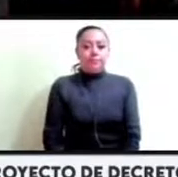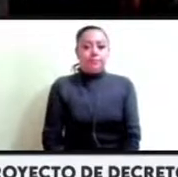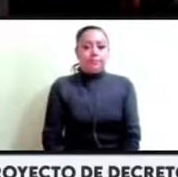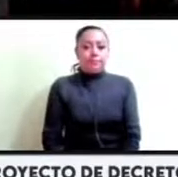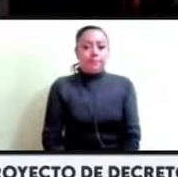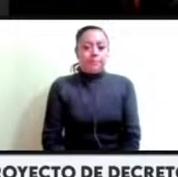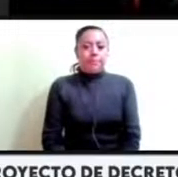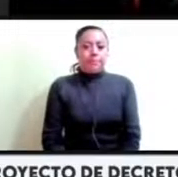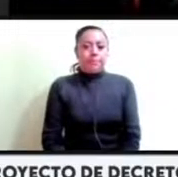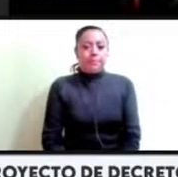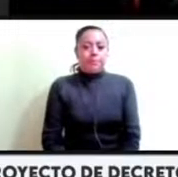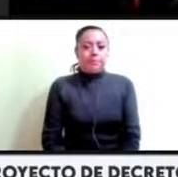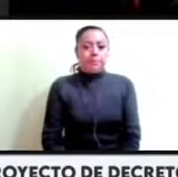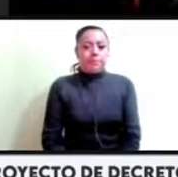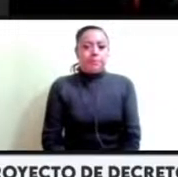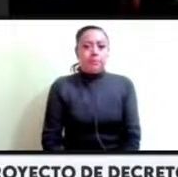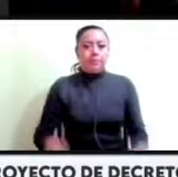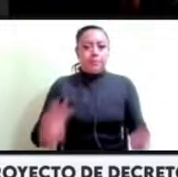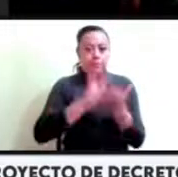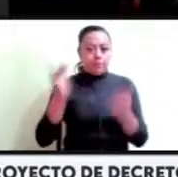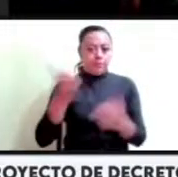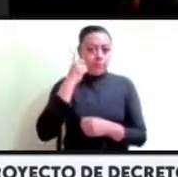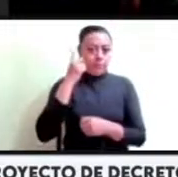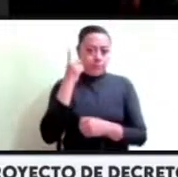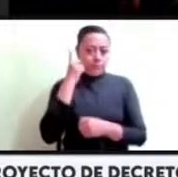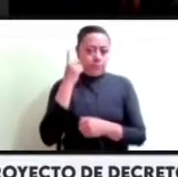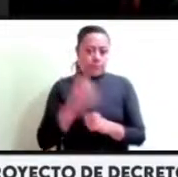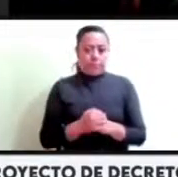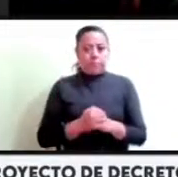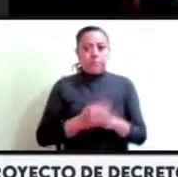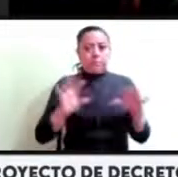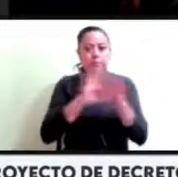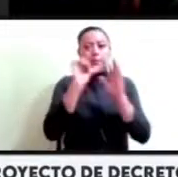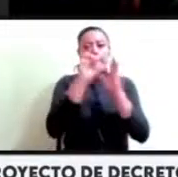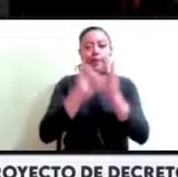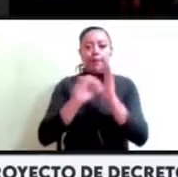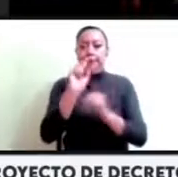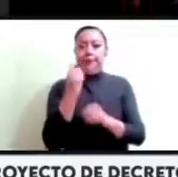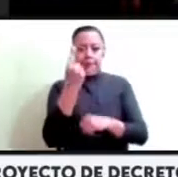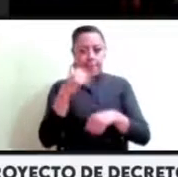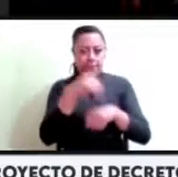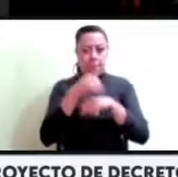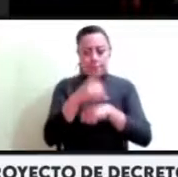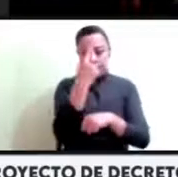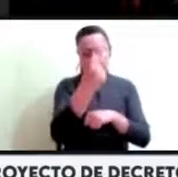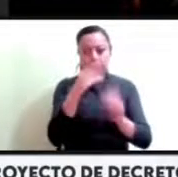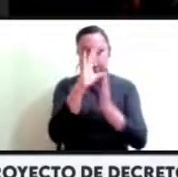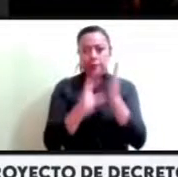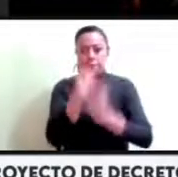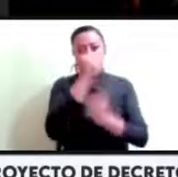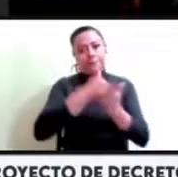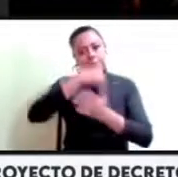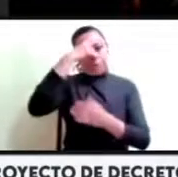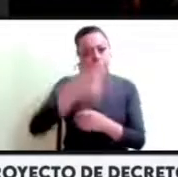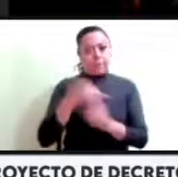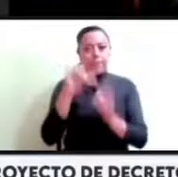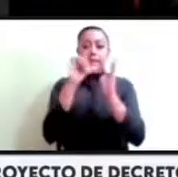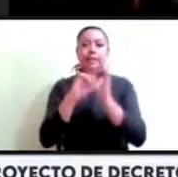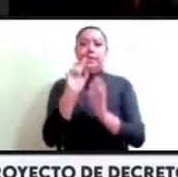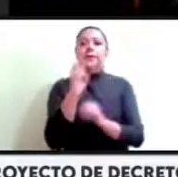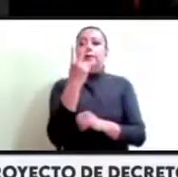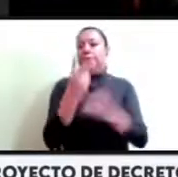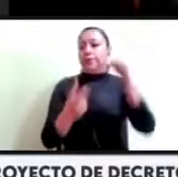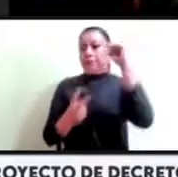Gracias, diputado. Con fundamento en lo dispuesto por el artículo 31, numeral 1 de la Constitución Política de la Ciudad de México y los artículos 32, fracciones